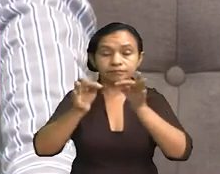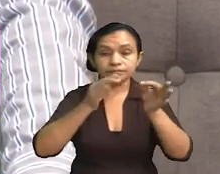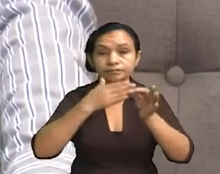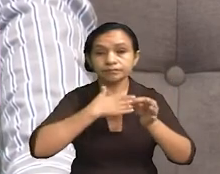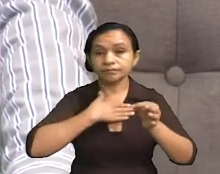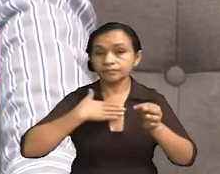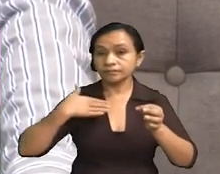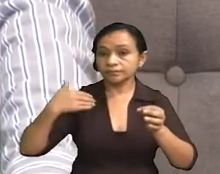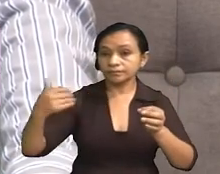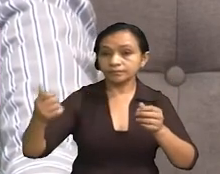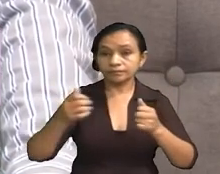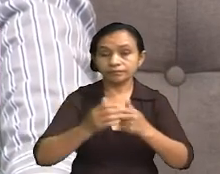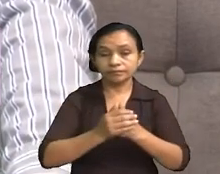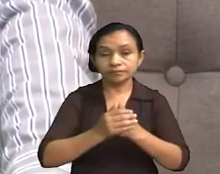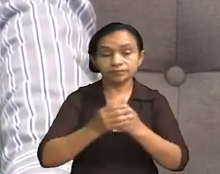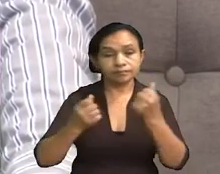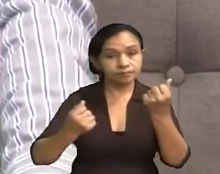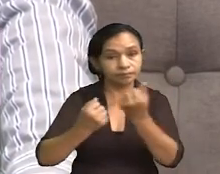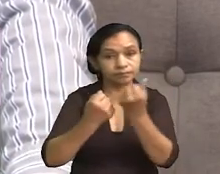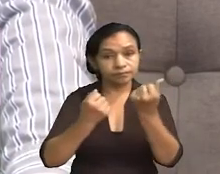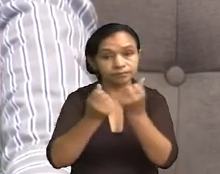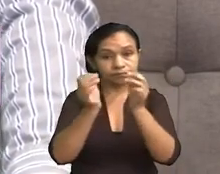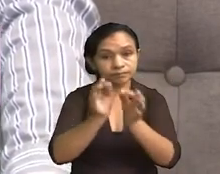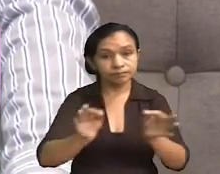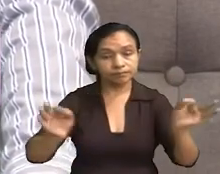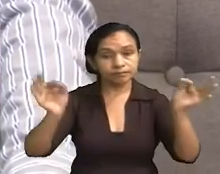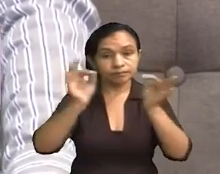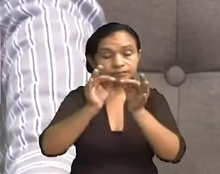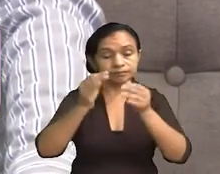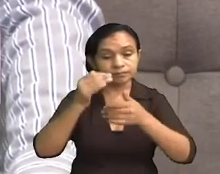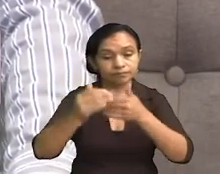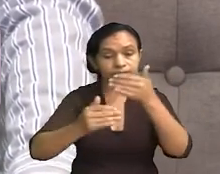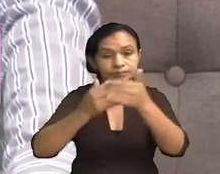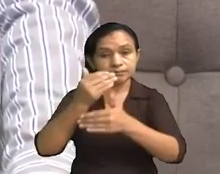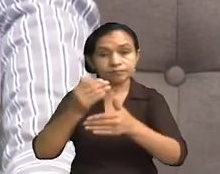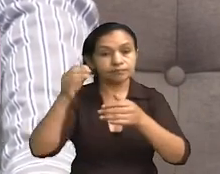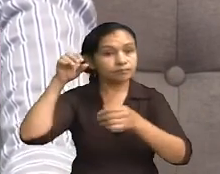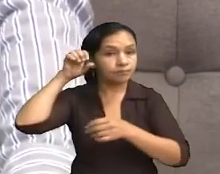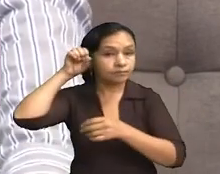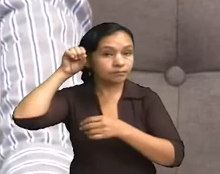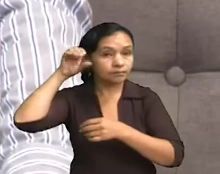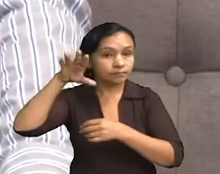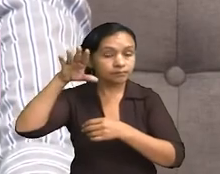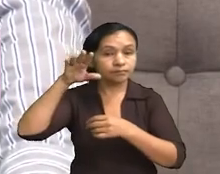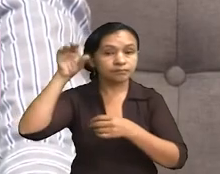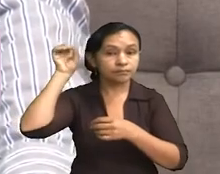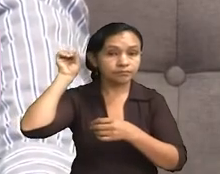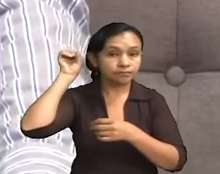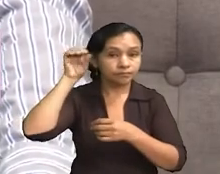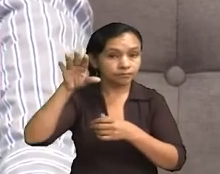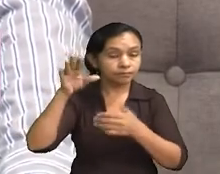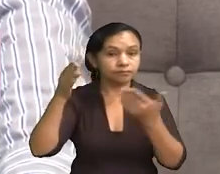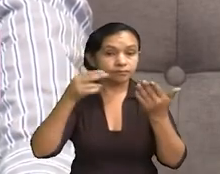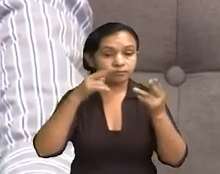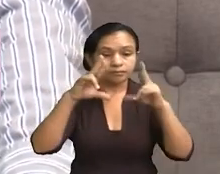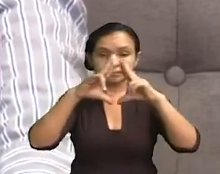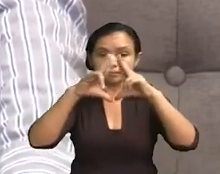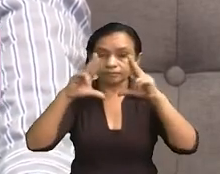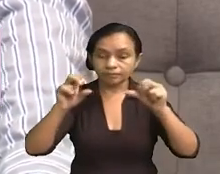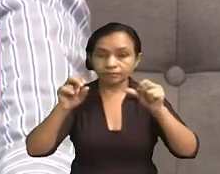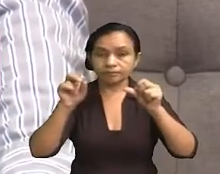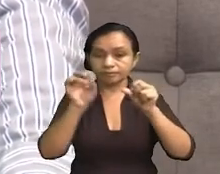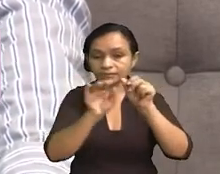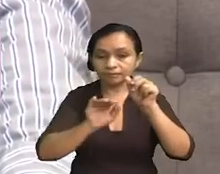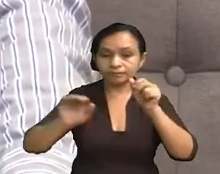mejoría sustancial, gradual, positiva del turismo. y el turismo, eso significa